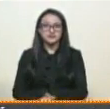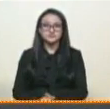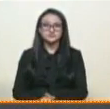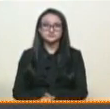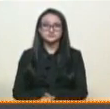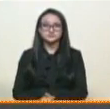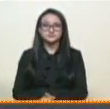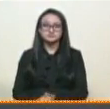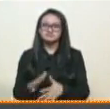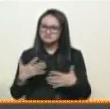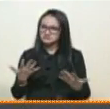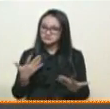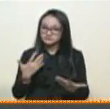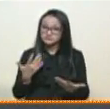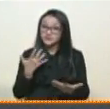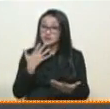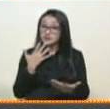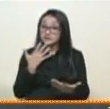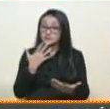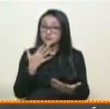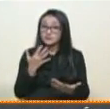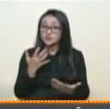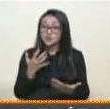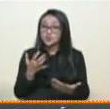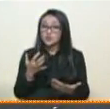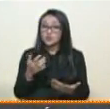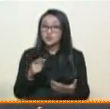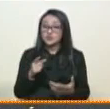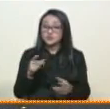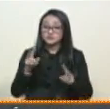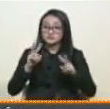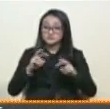me refiero con esto? Bueno, que sencillamente una vez que usted hace